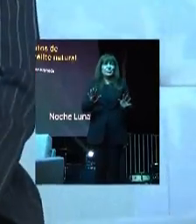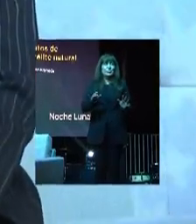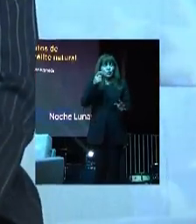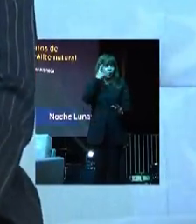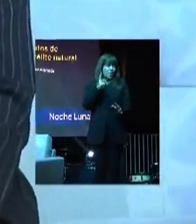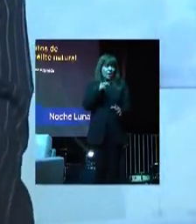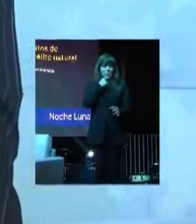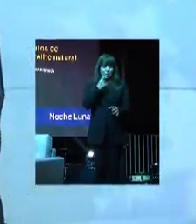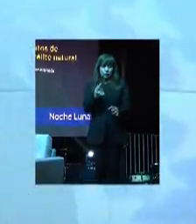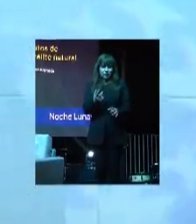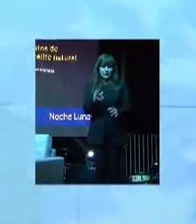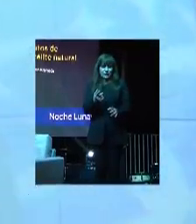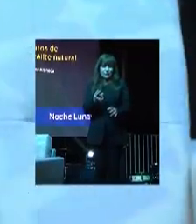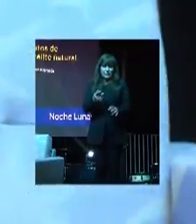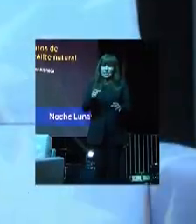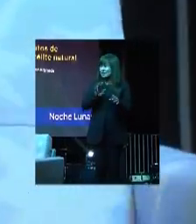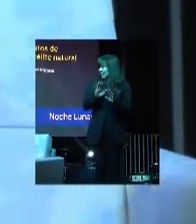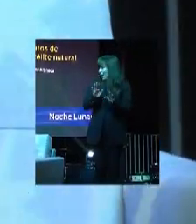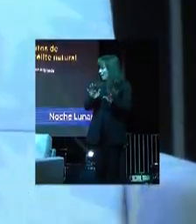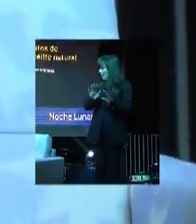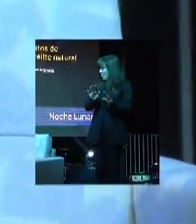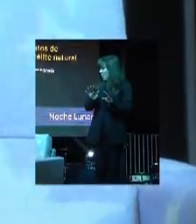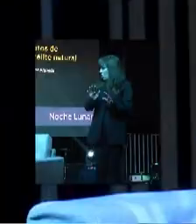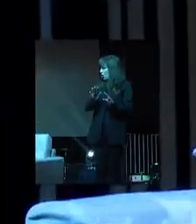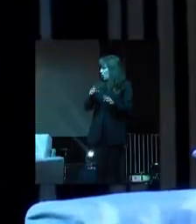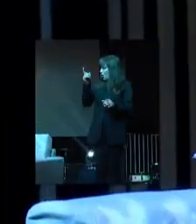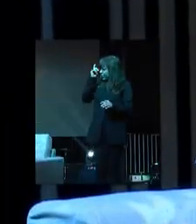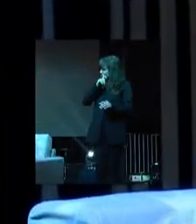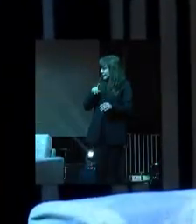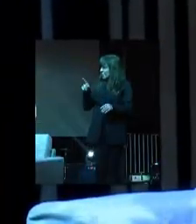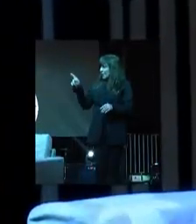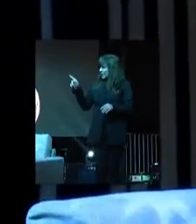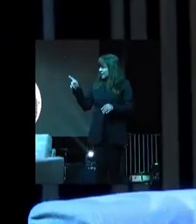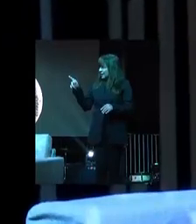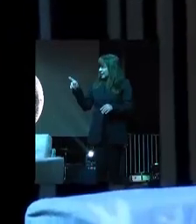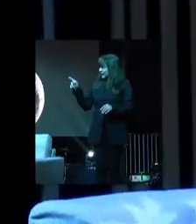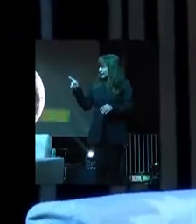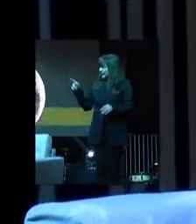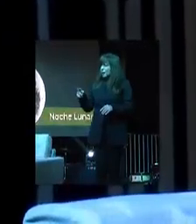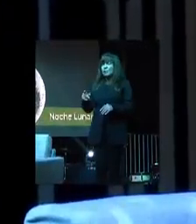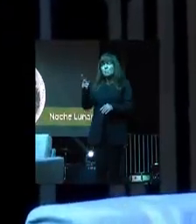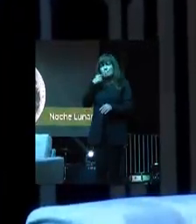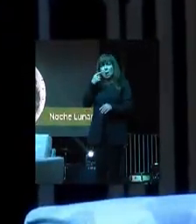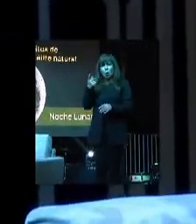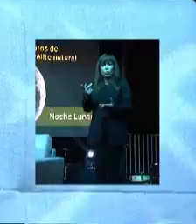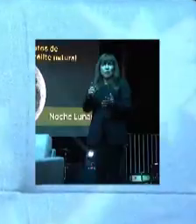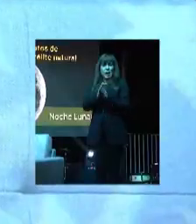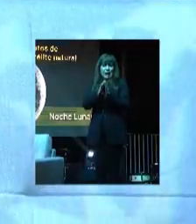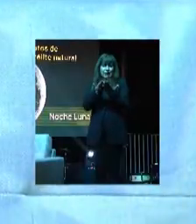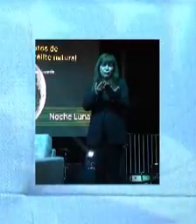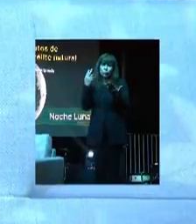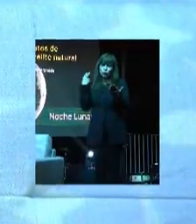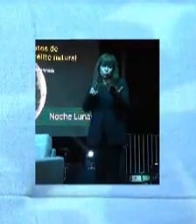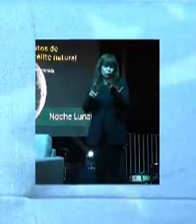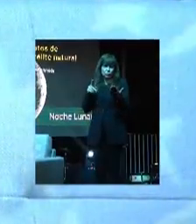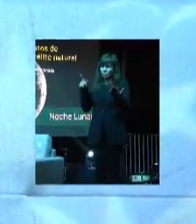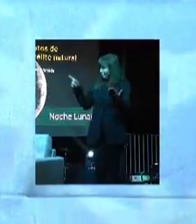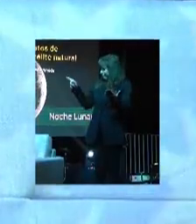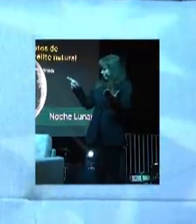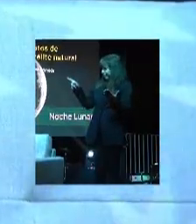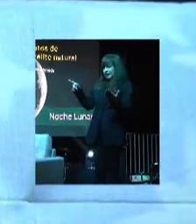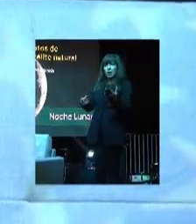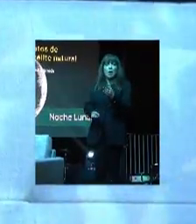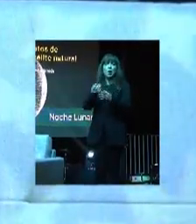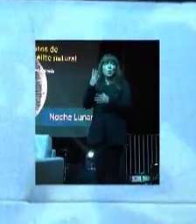estas preguntas tampoco va a ser algo que le cueste mucho. Al final son preguntas relacionadas a su libro, relacionadas a su